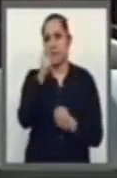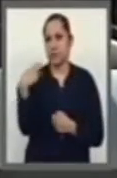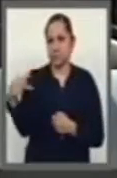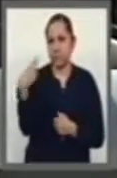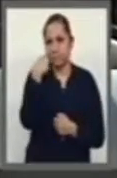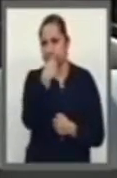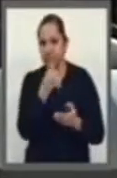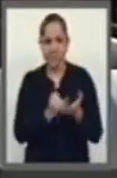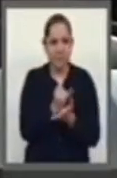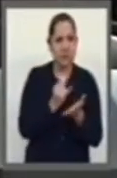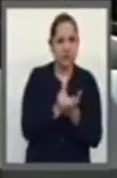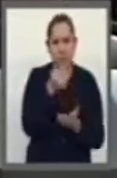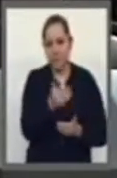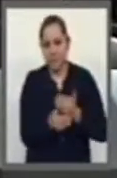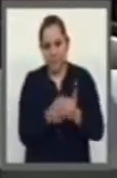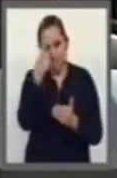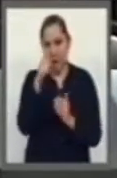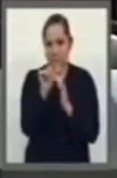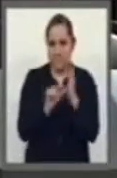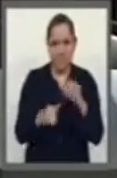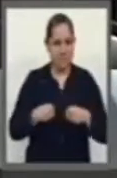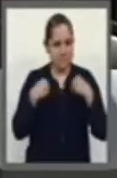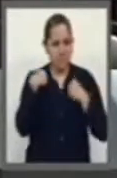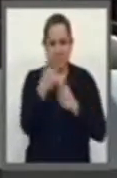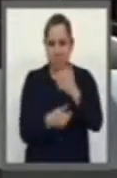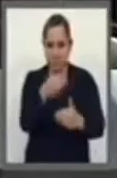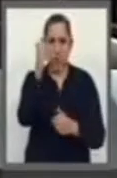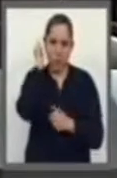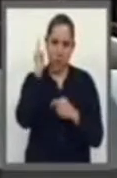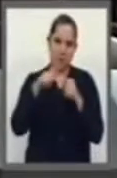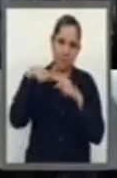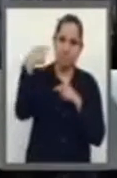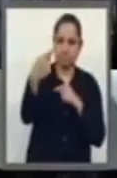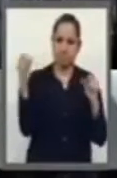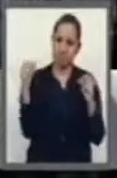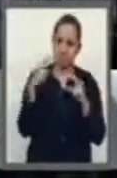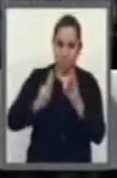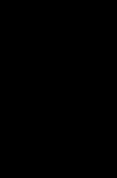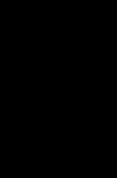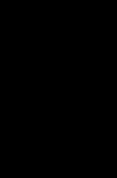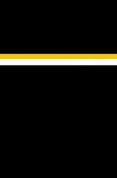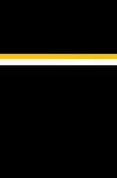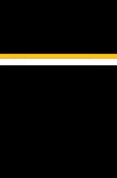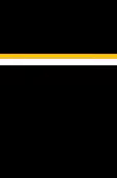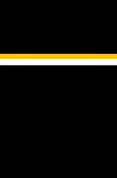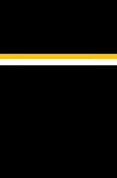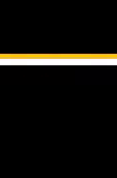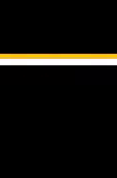en los próximos días, en los próximos meses, y esperemos seguirnos viendo. Muchas felicidades, muchas gracias. Bueno, señor presidente.